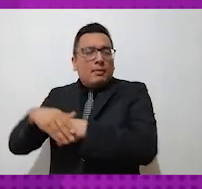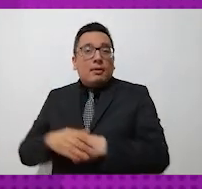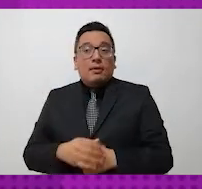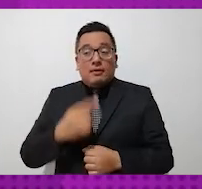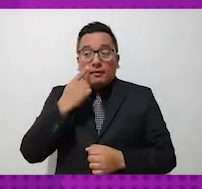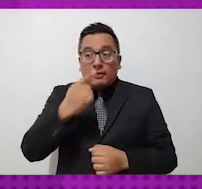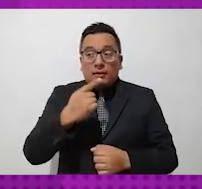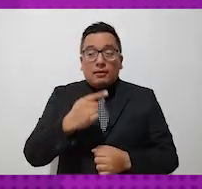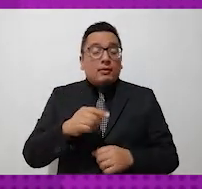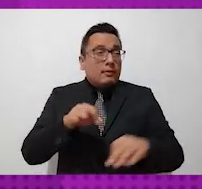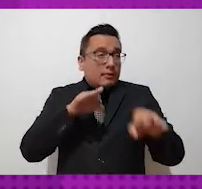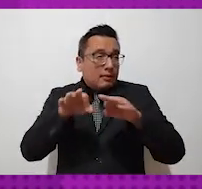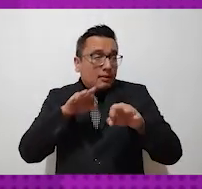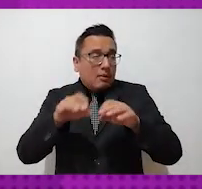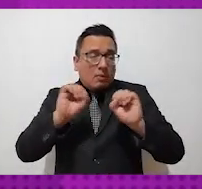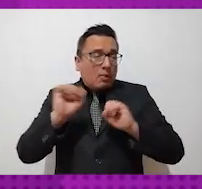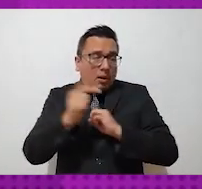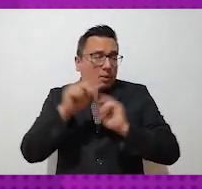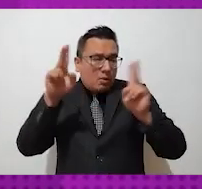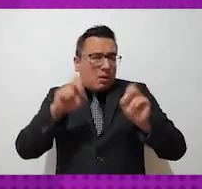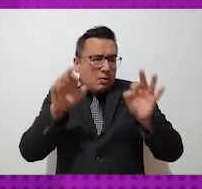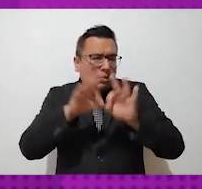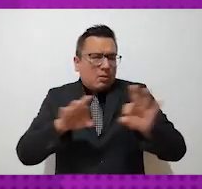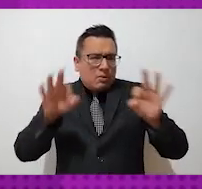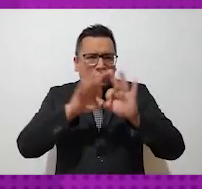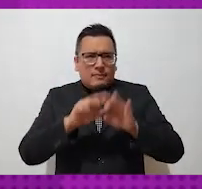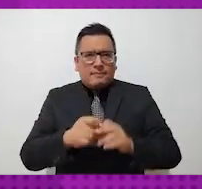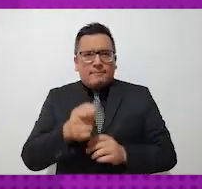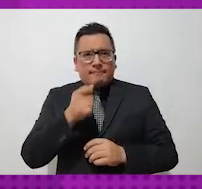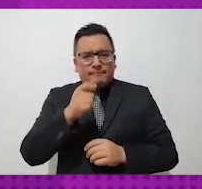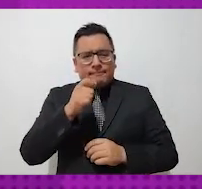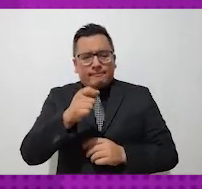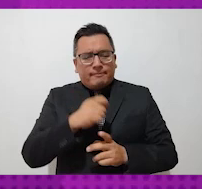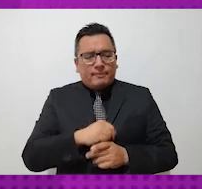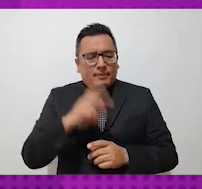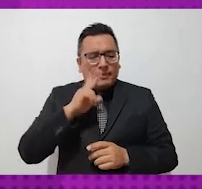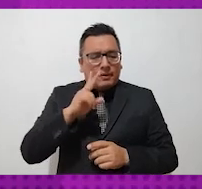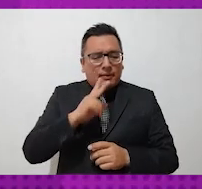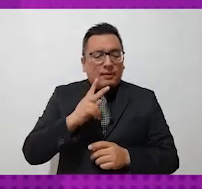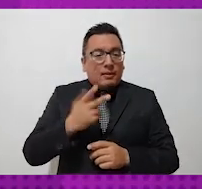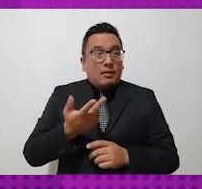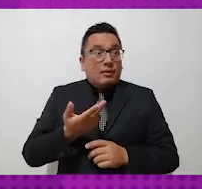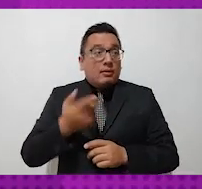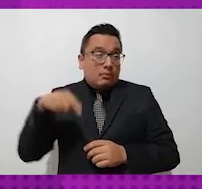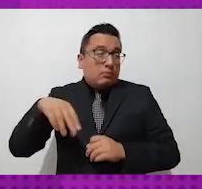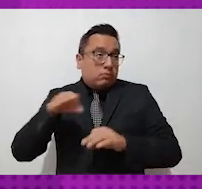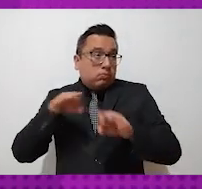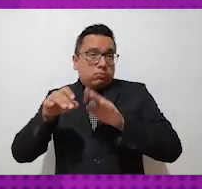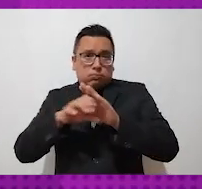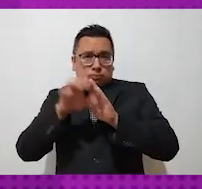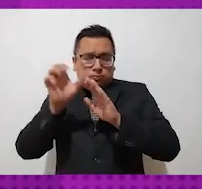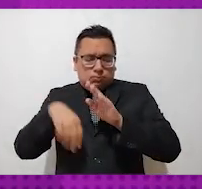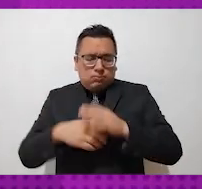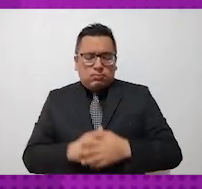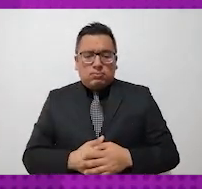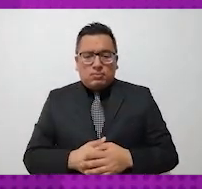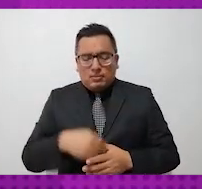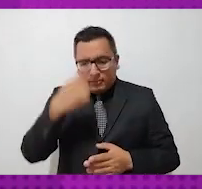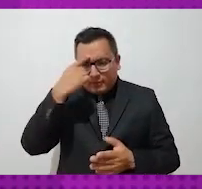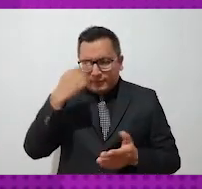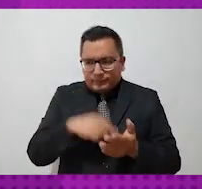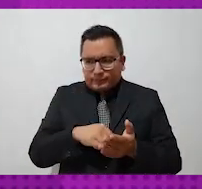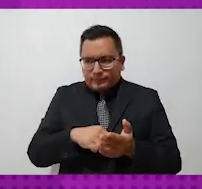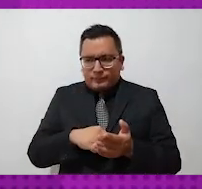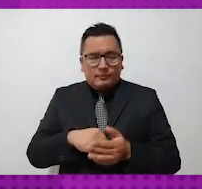las funciones o algún tema importante que tenga que ver con las funciones de la Contraloría. Por ejemplo, yo creo que